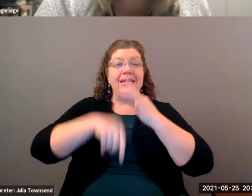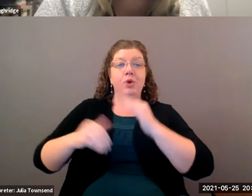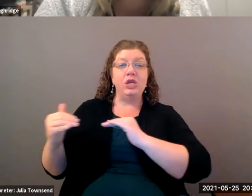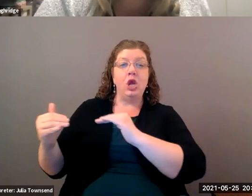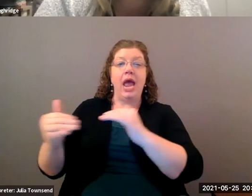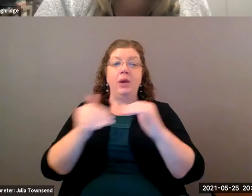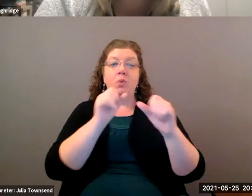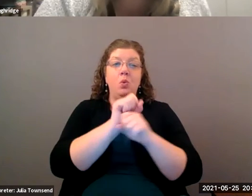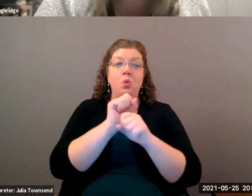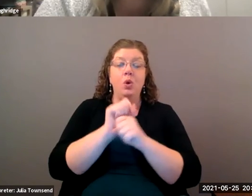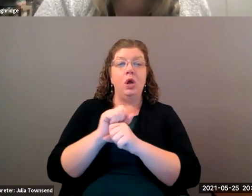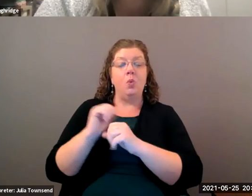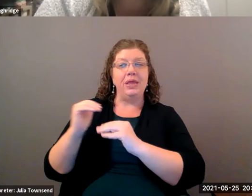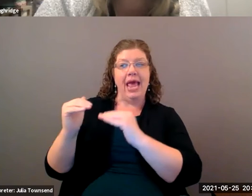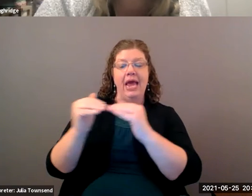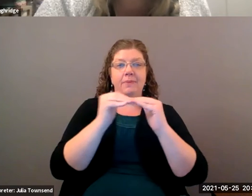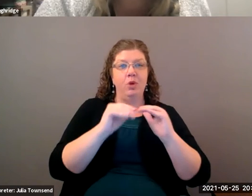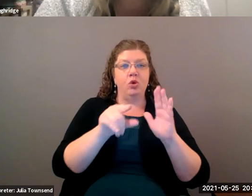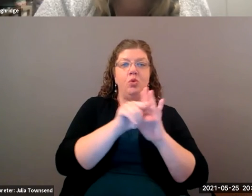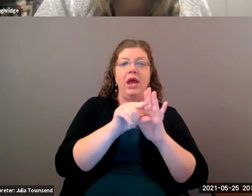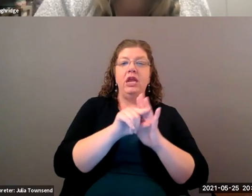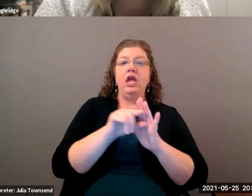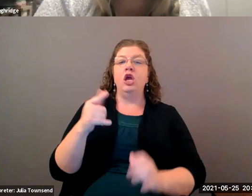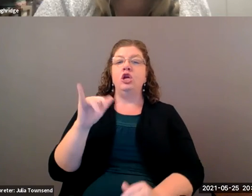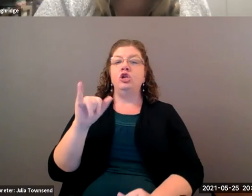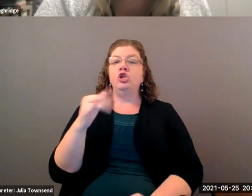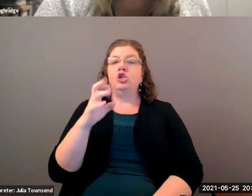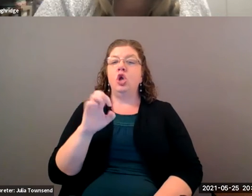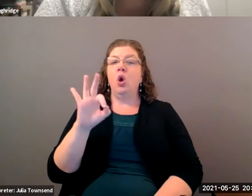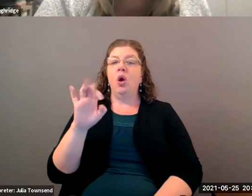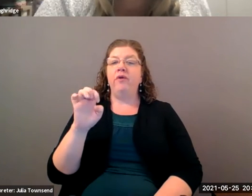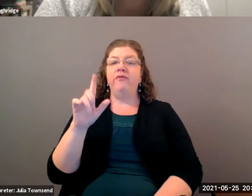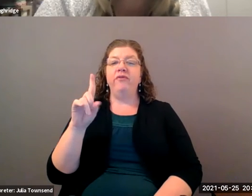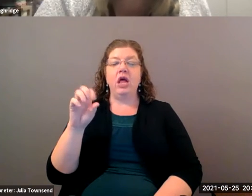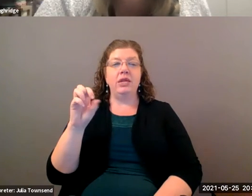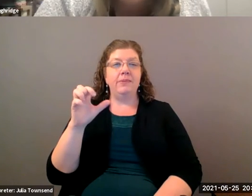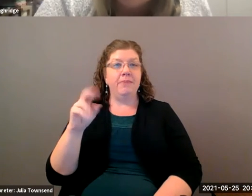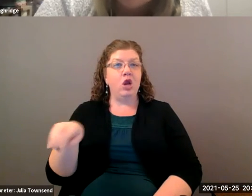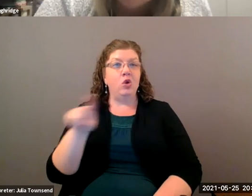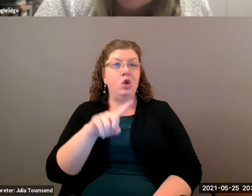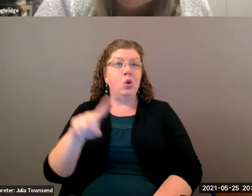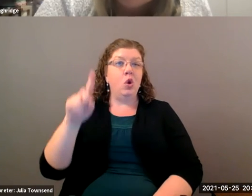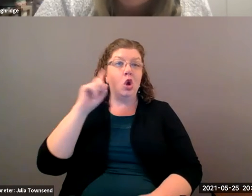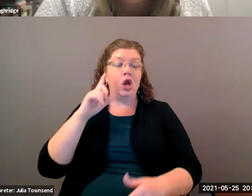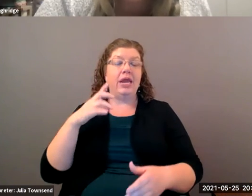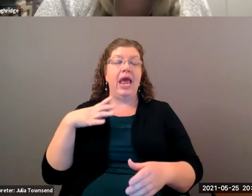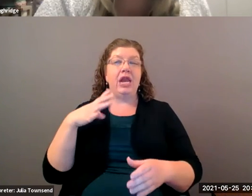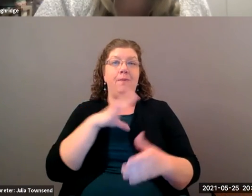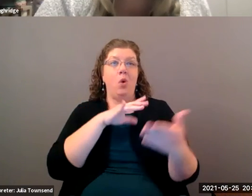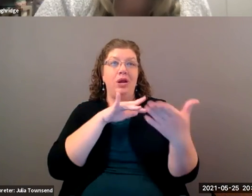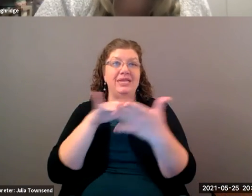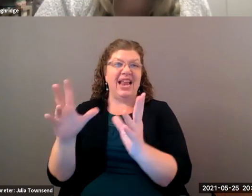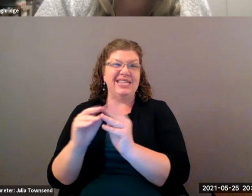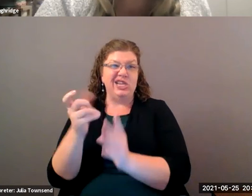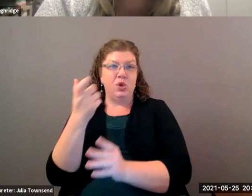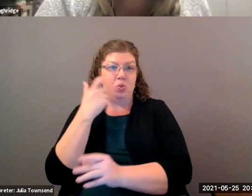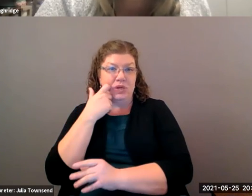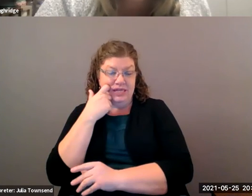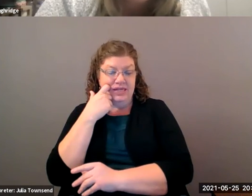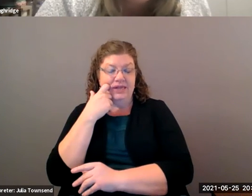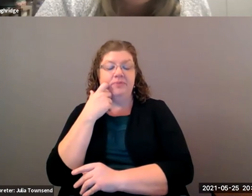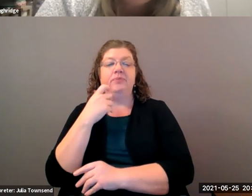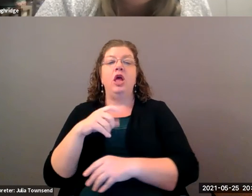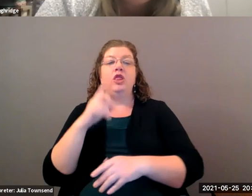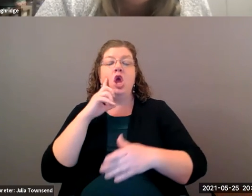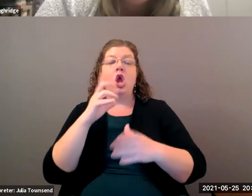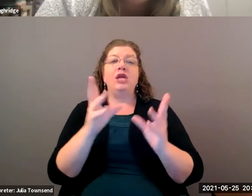El jueves vamos a entrar más a fondo con el trabajo de equidad con el señor Joe Feldman, y todos ustedes lo vieron en